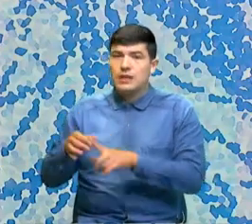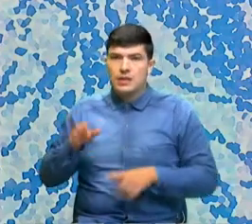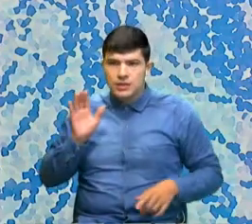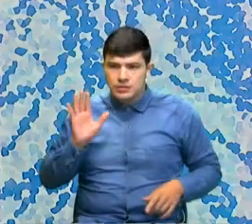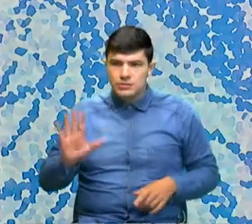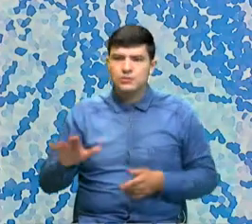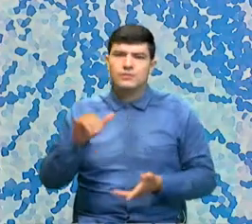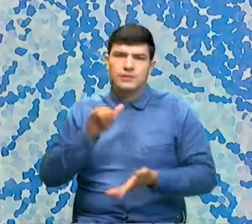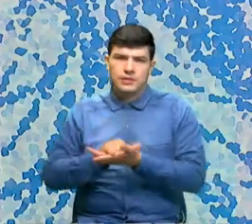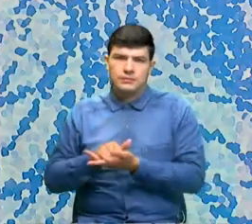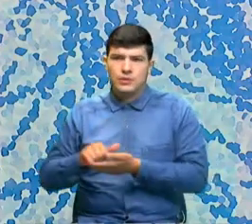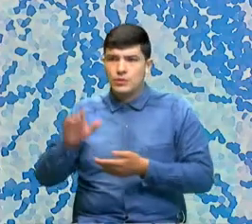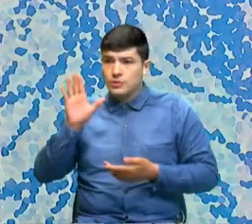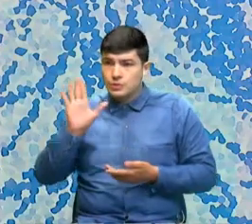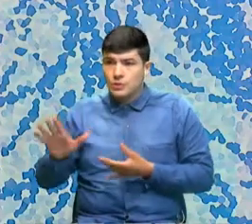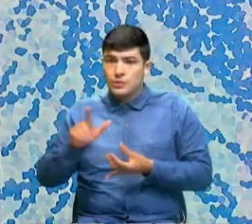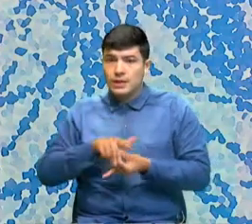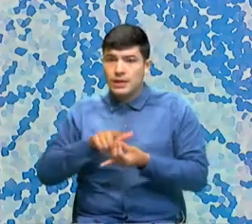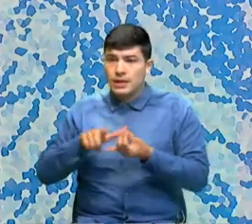que,